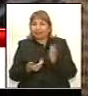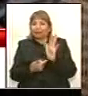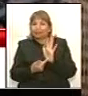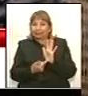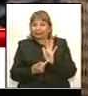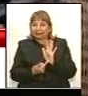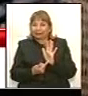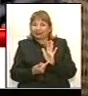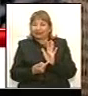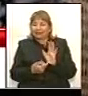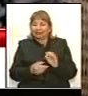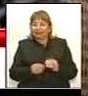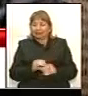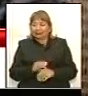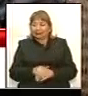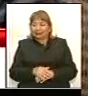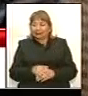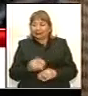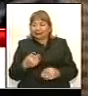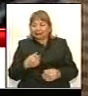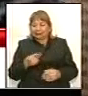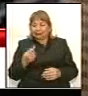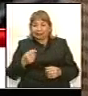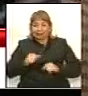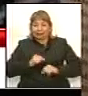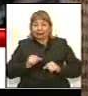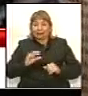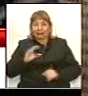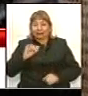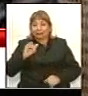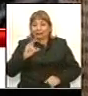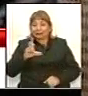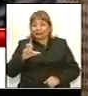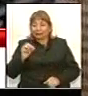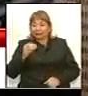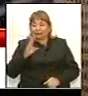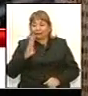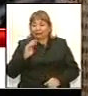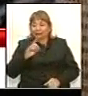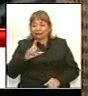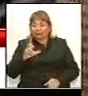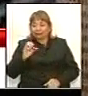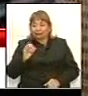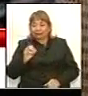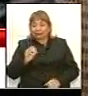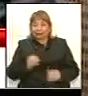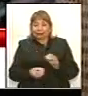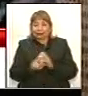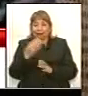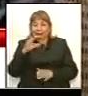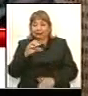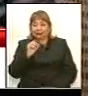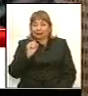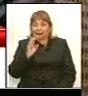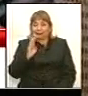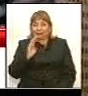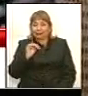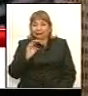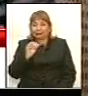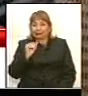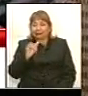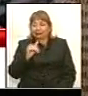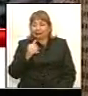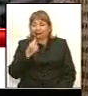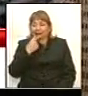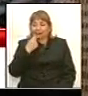algunas vulnerabilidades. Tuvimos primero el sismo en Cayoma, después el de Bella Unión, el riesgo volcánico en el Sabancaya, y nos